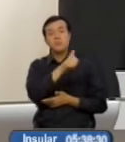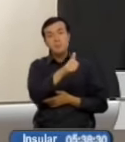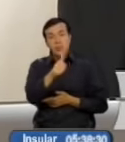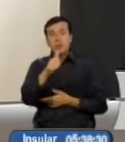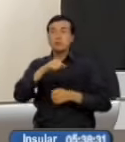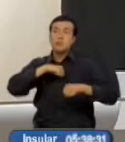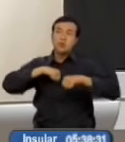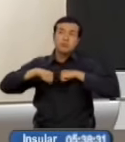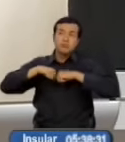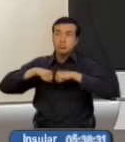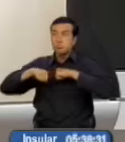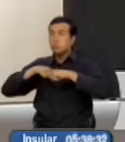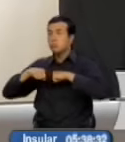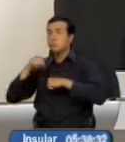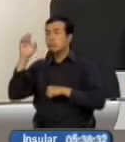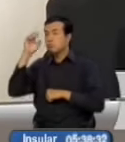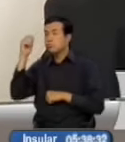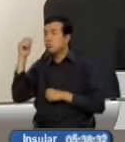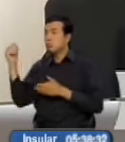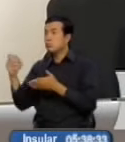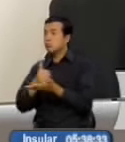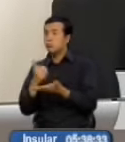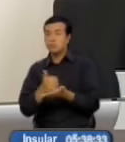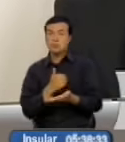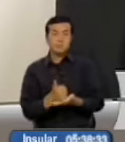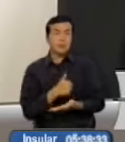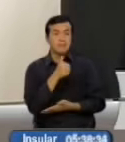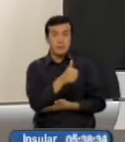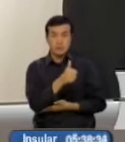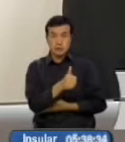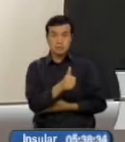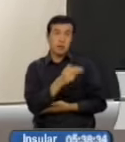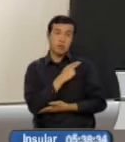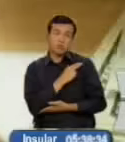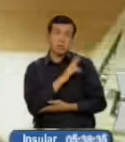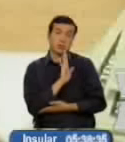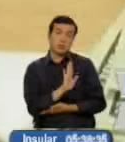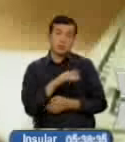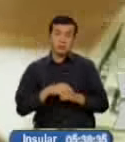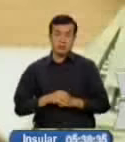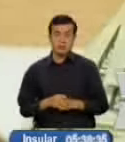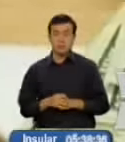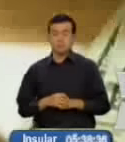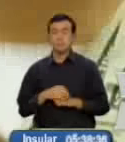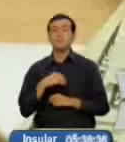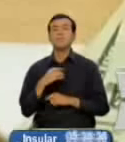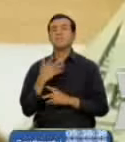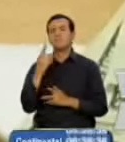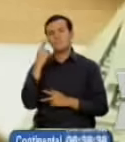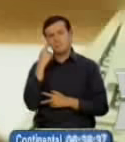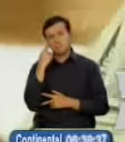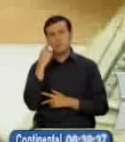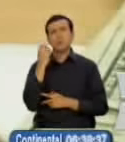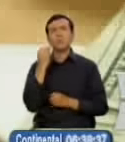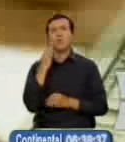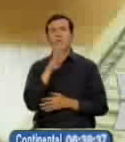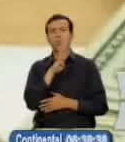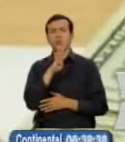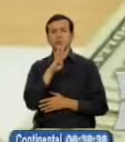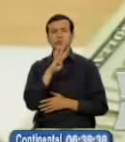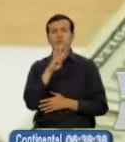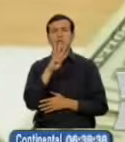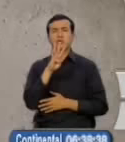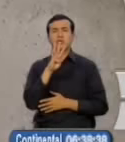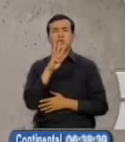con fondos autogestionados por la propia universidad. Adicional a esto, se registra el pago por más de 469